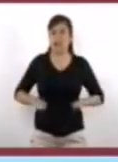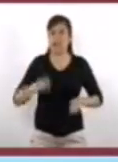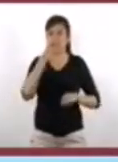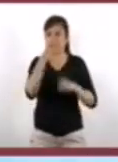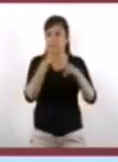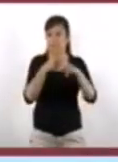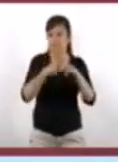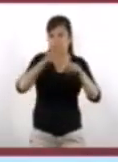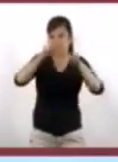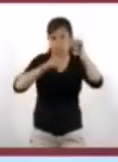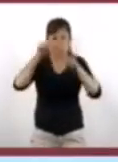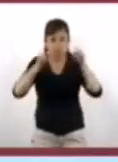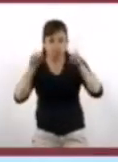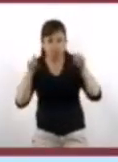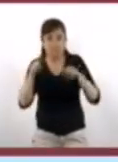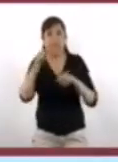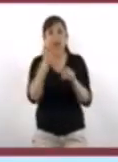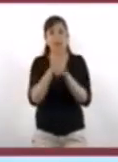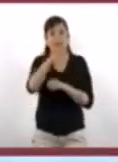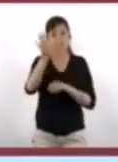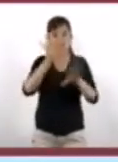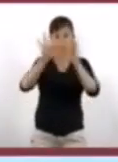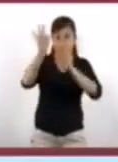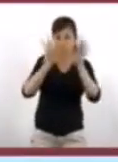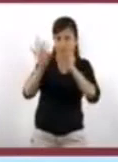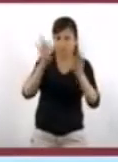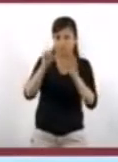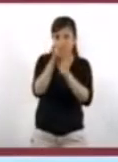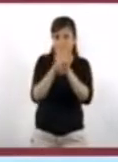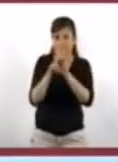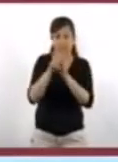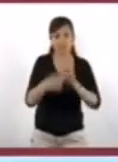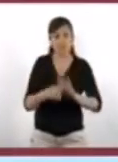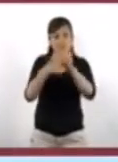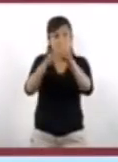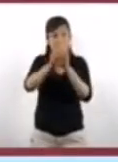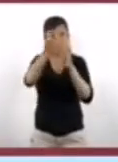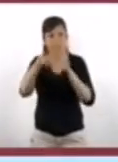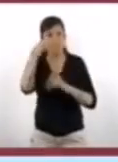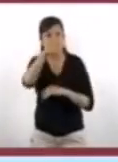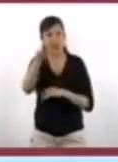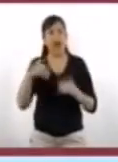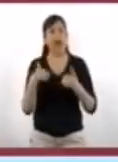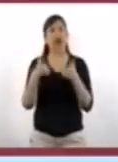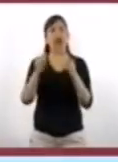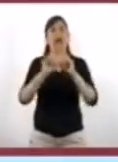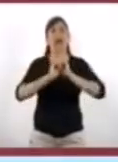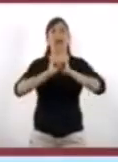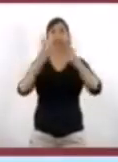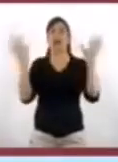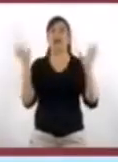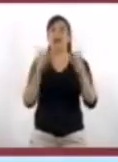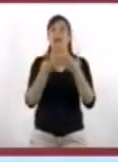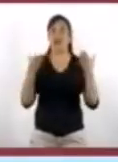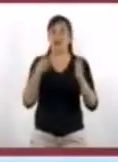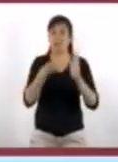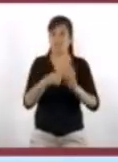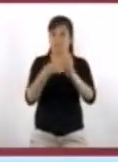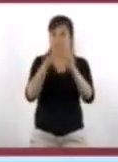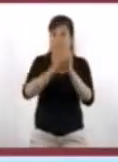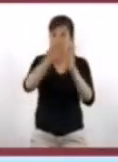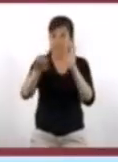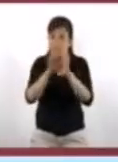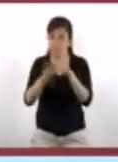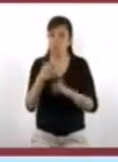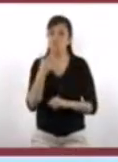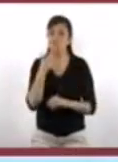características. Hemos seleccionado unos videos que nos ayudarán a tener todo mucho más claro y nos proporcionarán ejemplos de